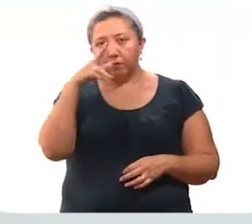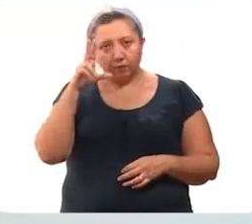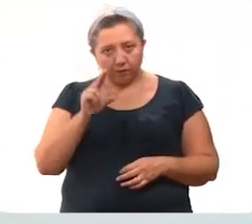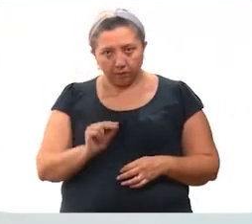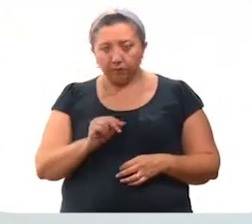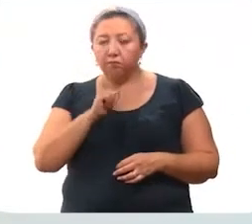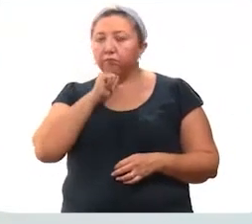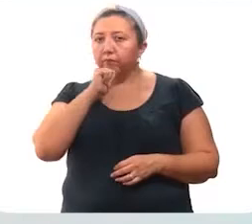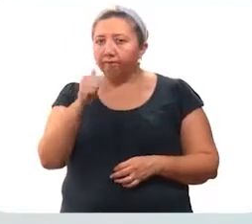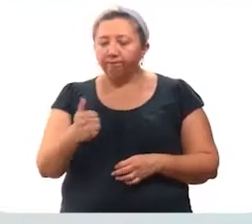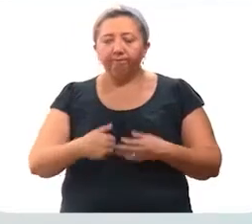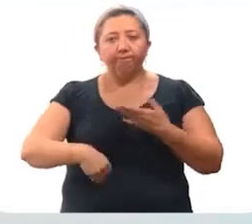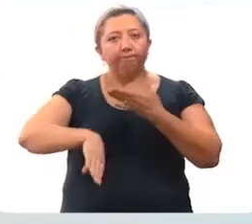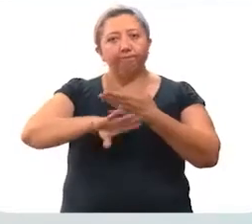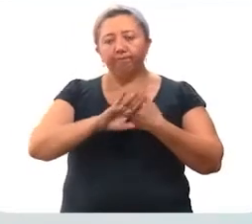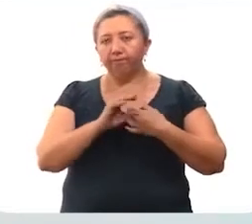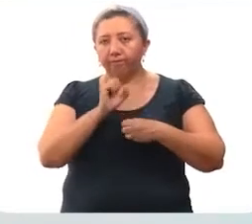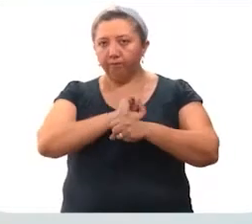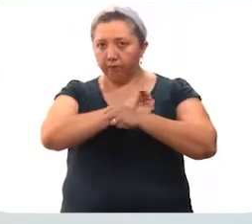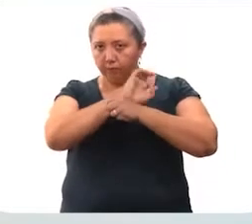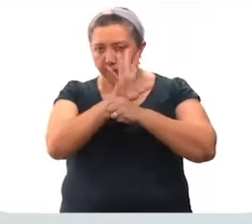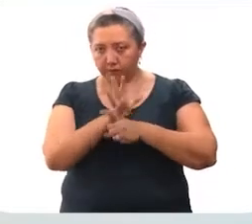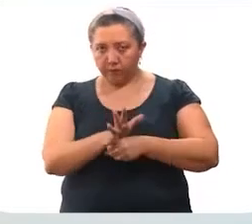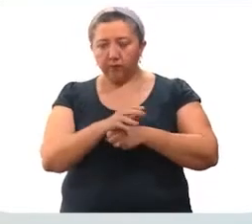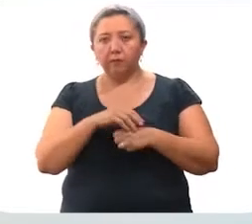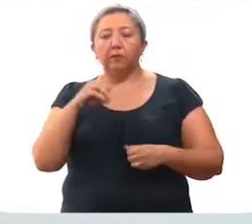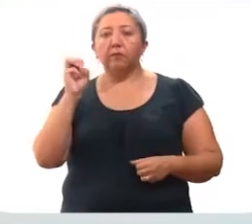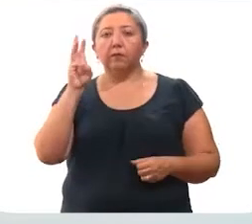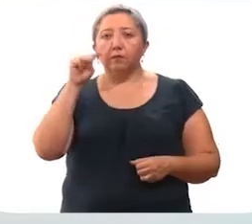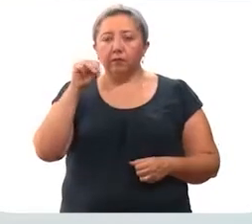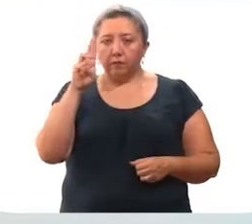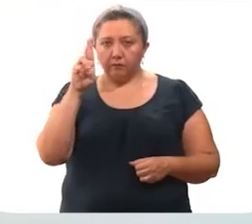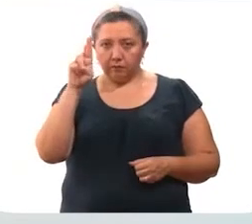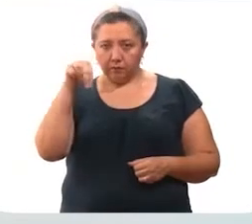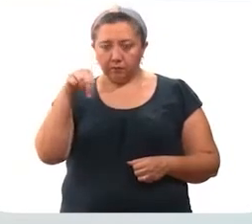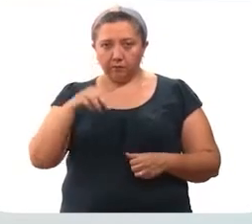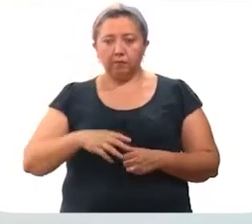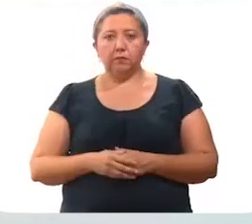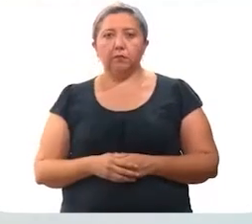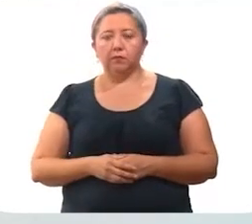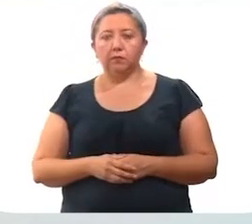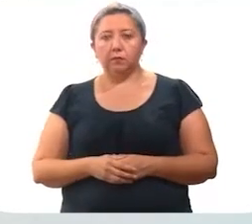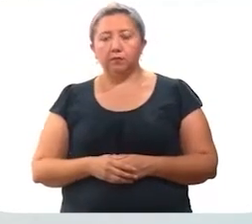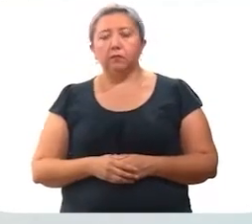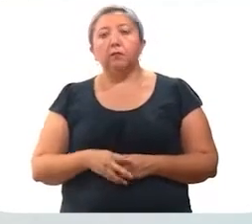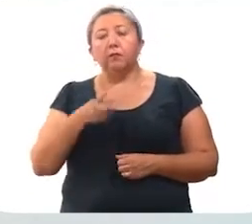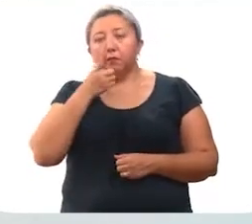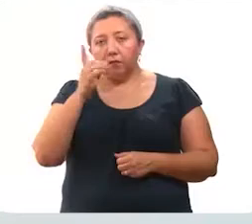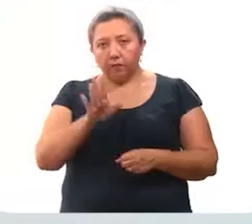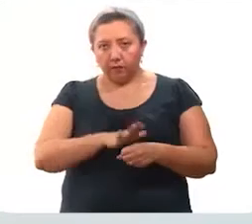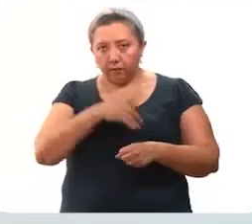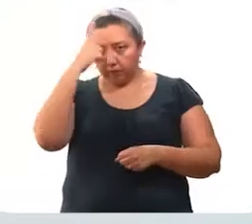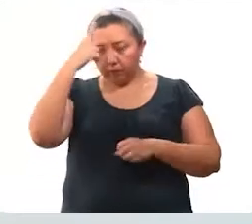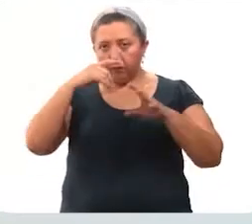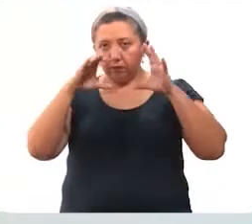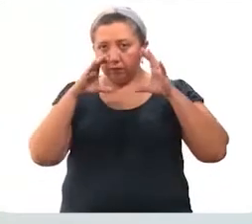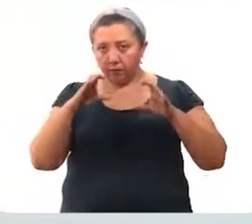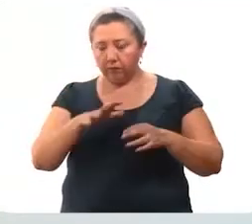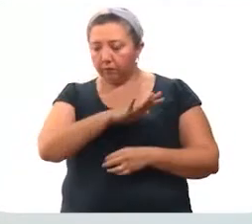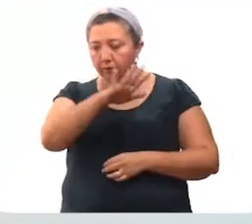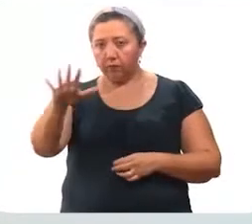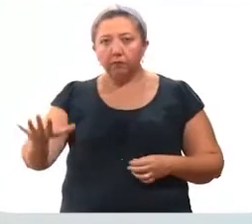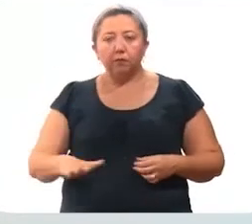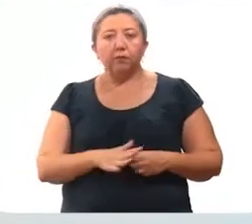ya que está descrito que no brindan ninguna protección contra el COVID, incluida la variante Omicron, por lo que para protegernos